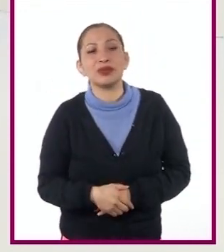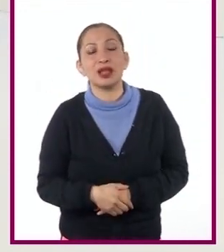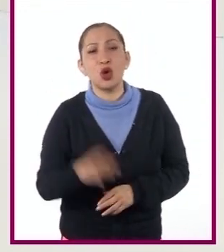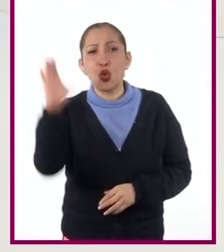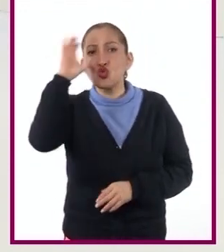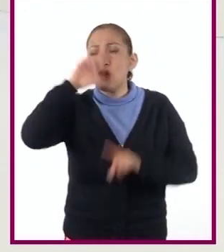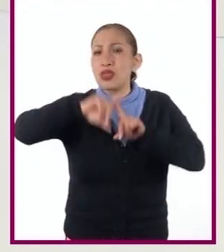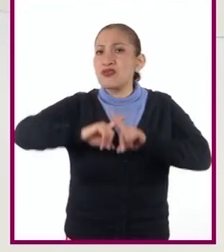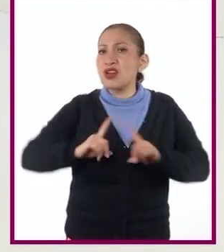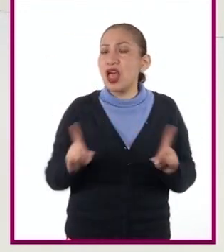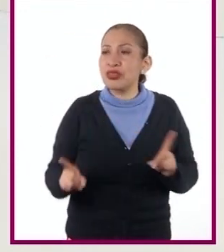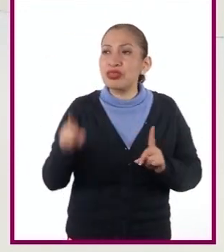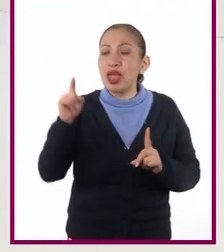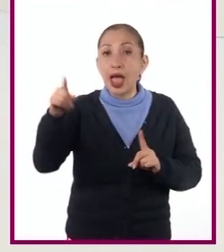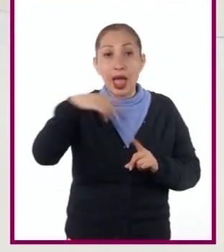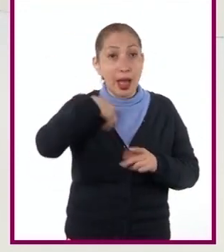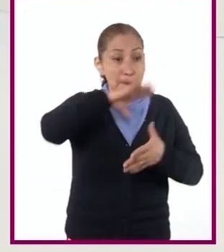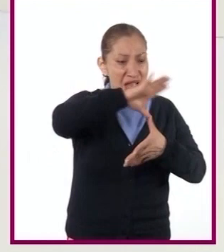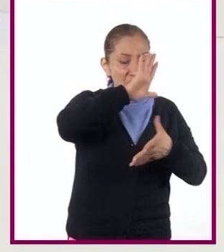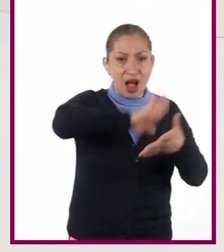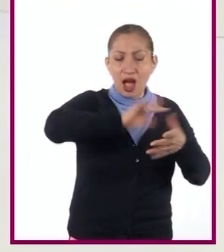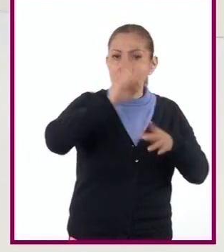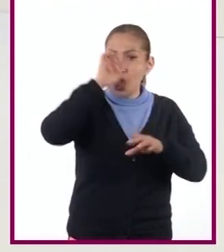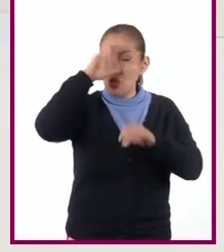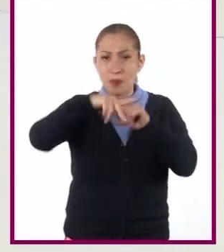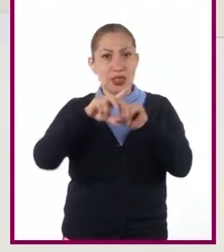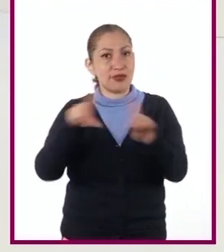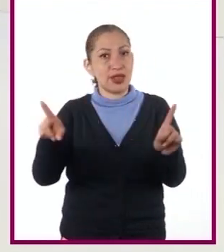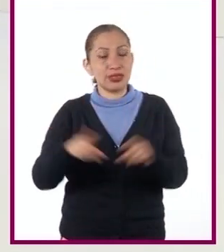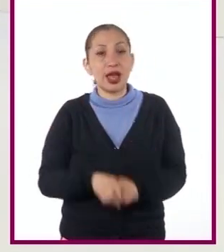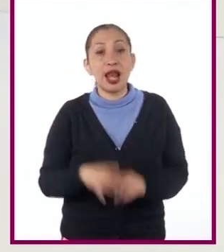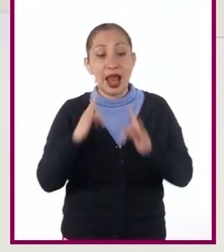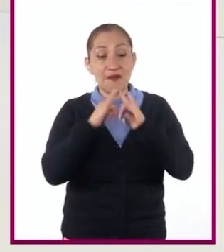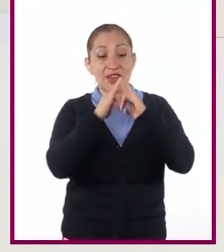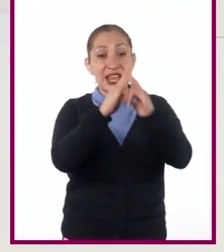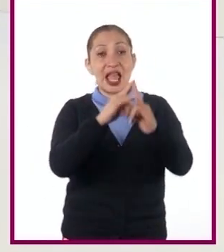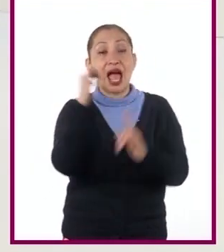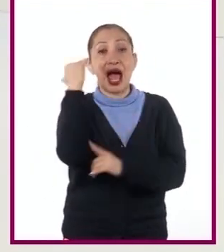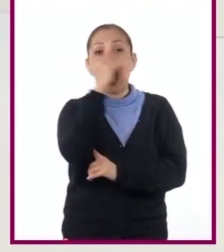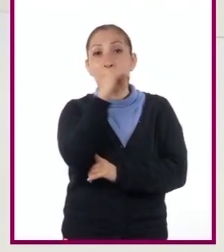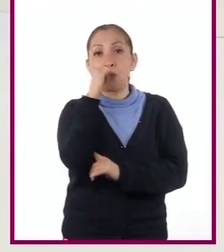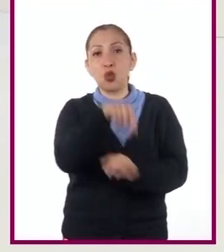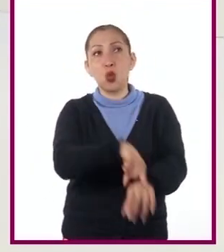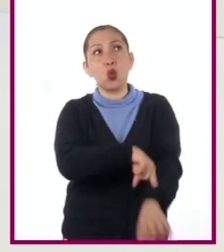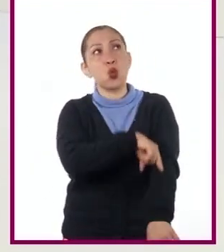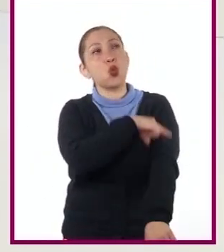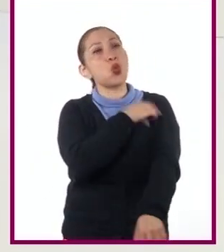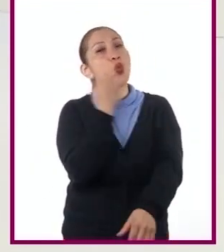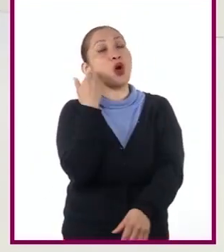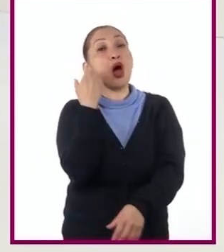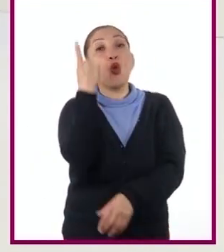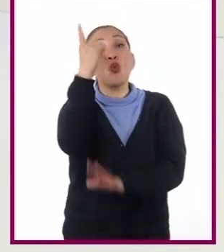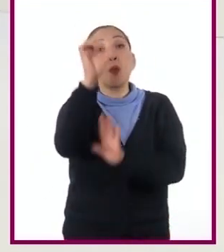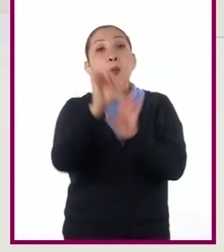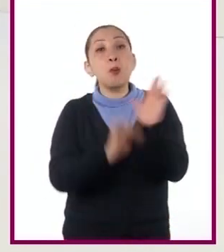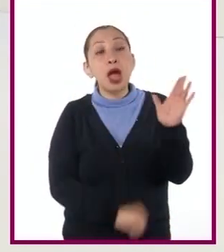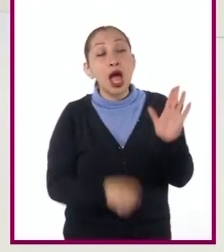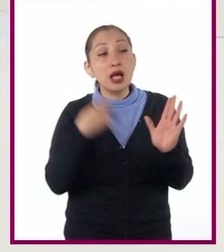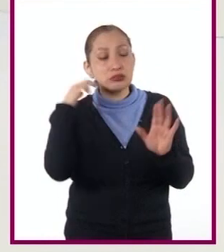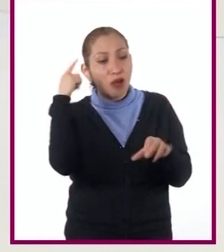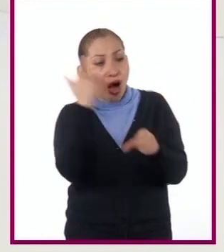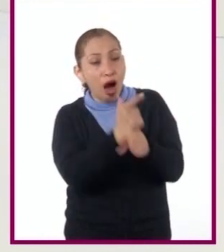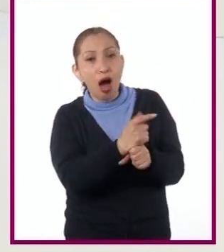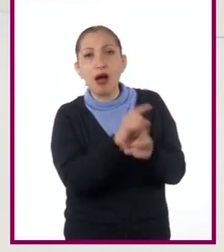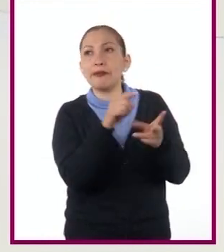culturas diferentes a la americana y europea. La feria de Acapulco duraba cerca de un mes y se podía